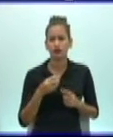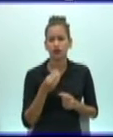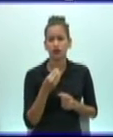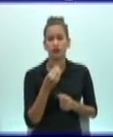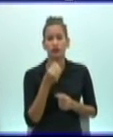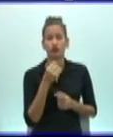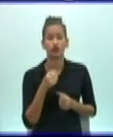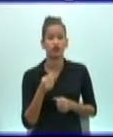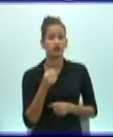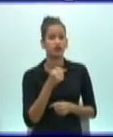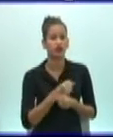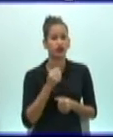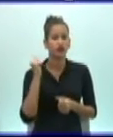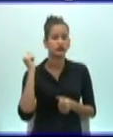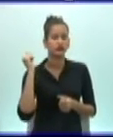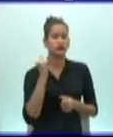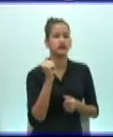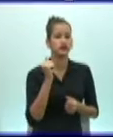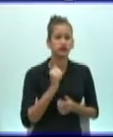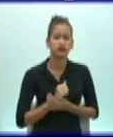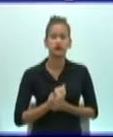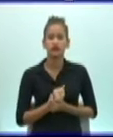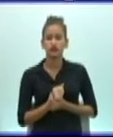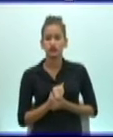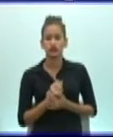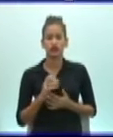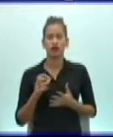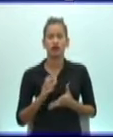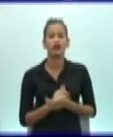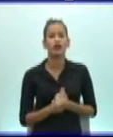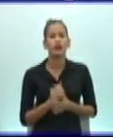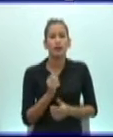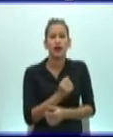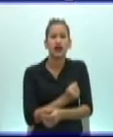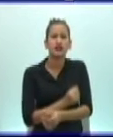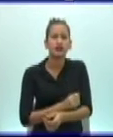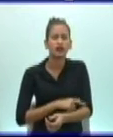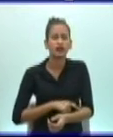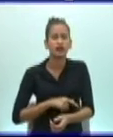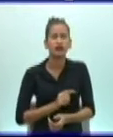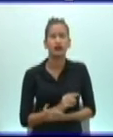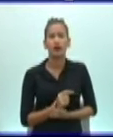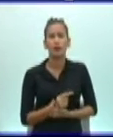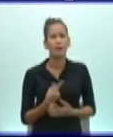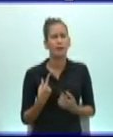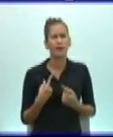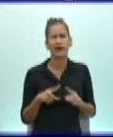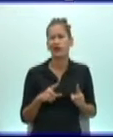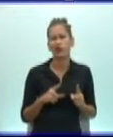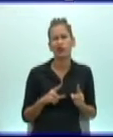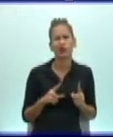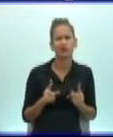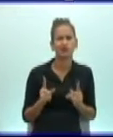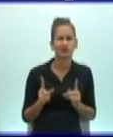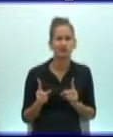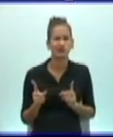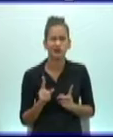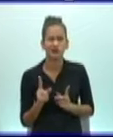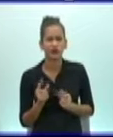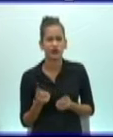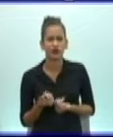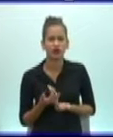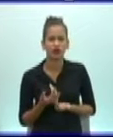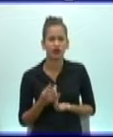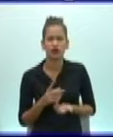matar, para dominar, para herir, pero no es la acepción que la utiliza